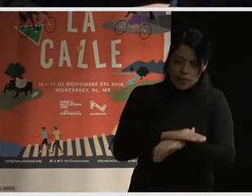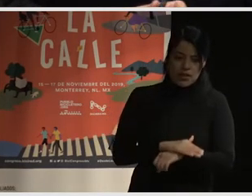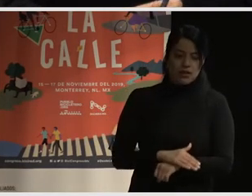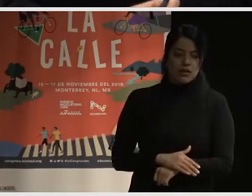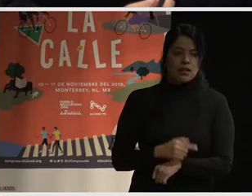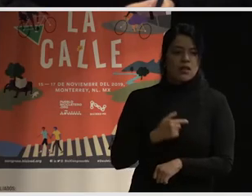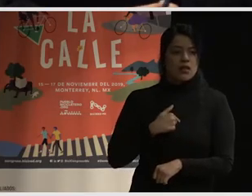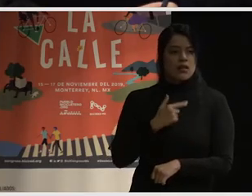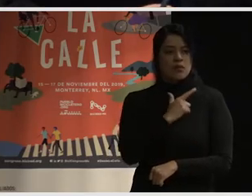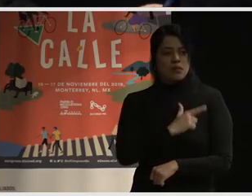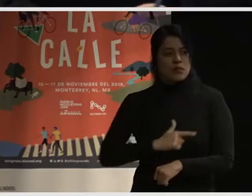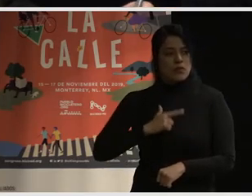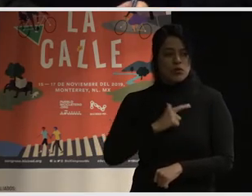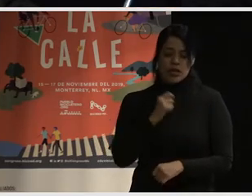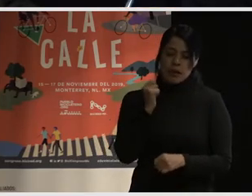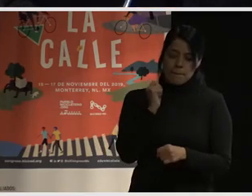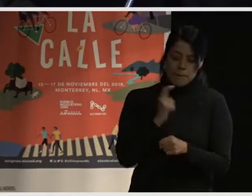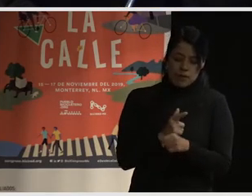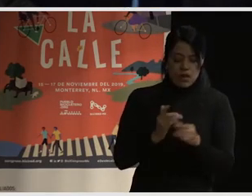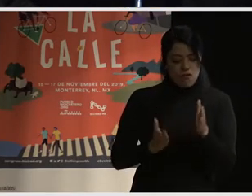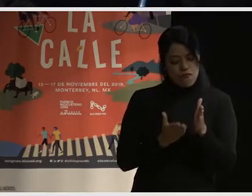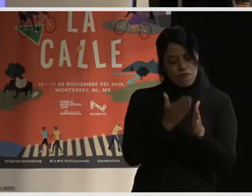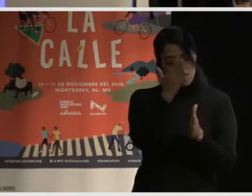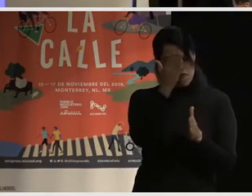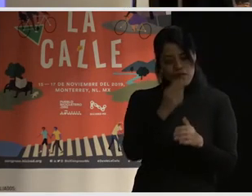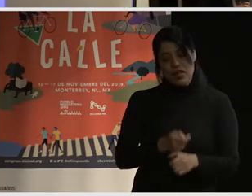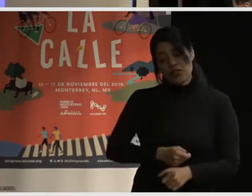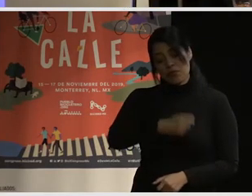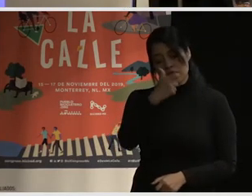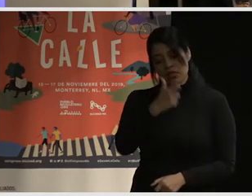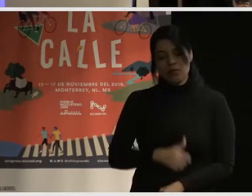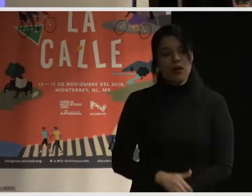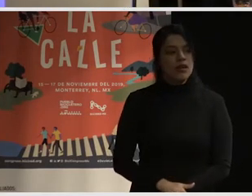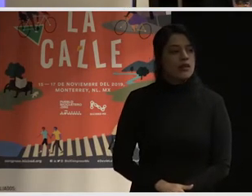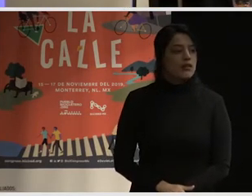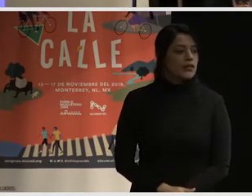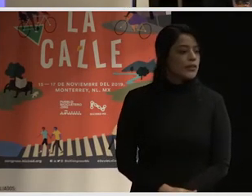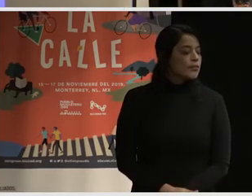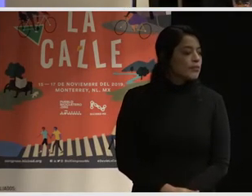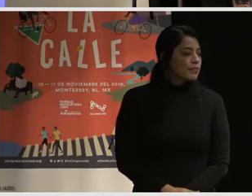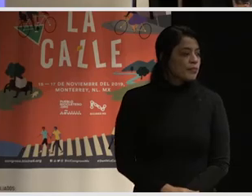apostaría siempre a la infraestructura primero y creo que conteste todas